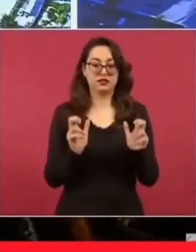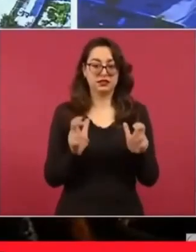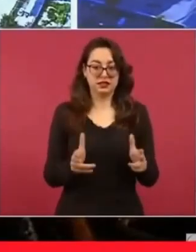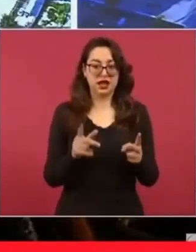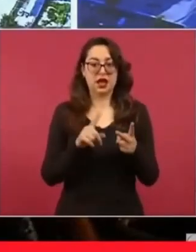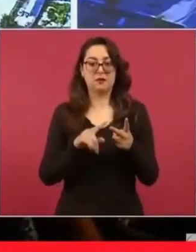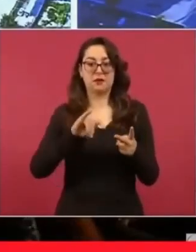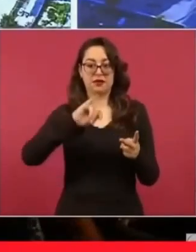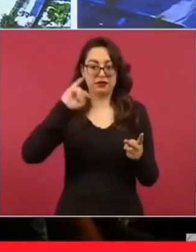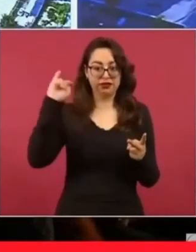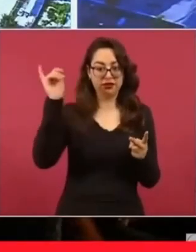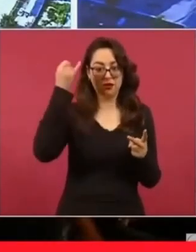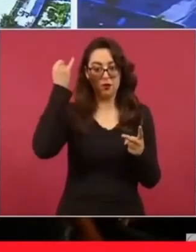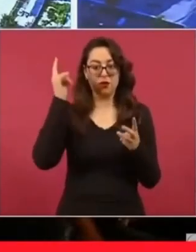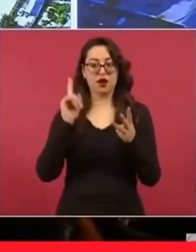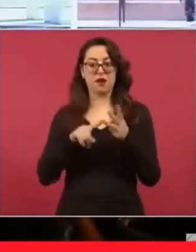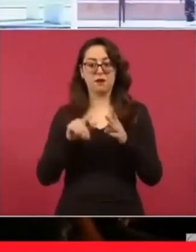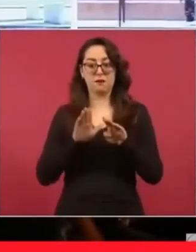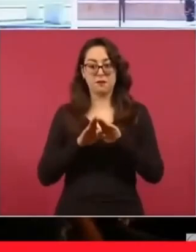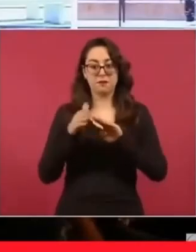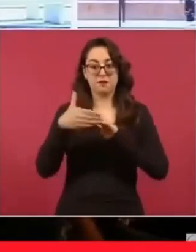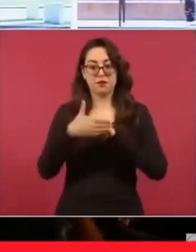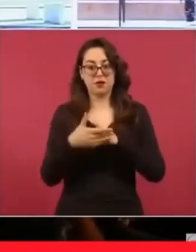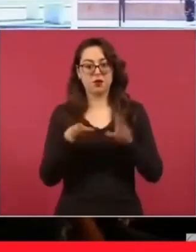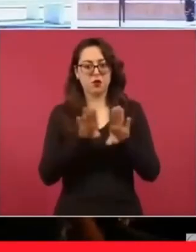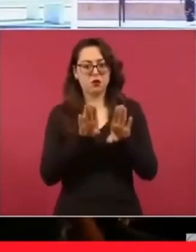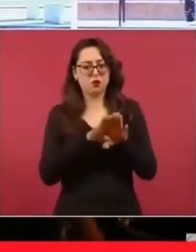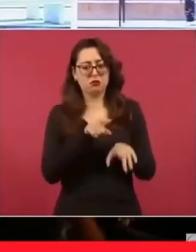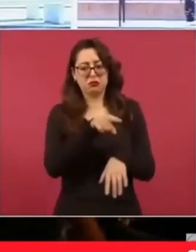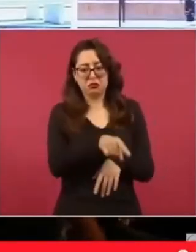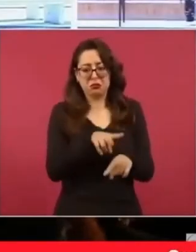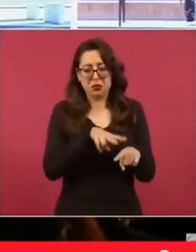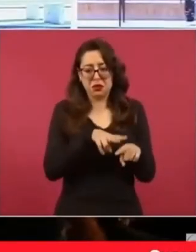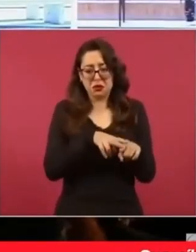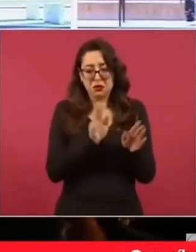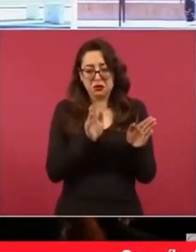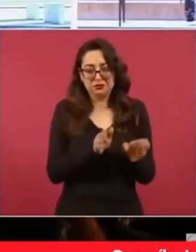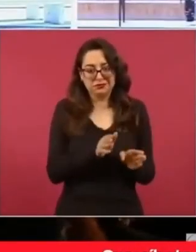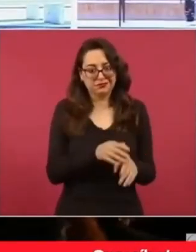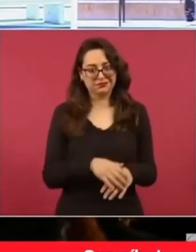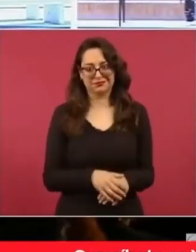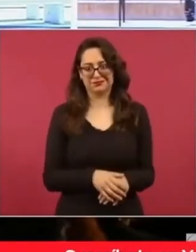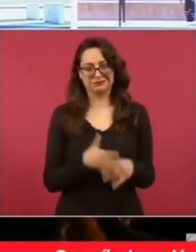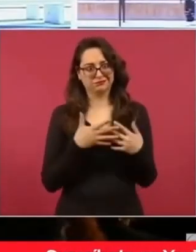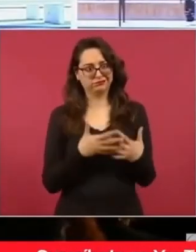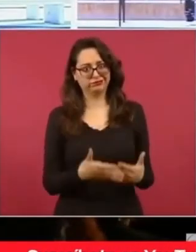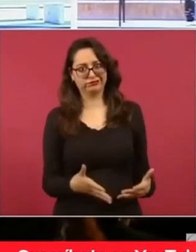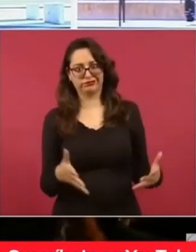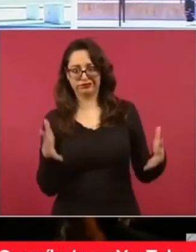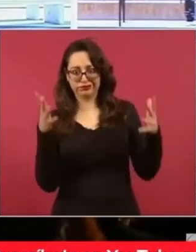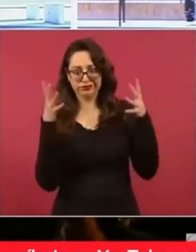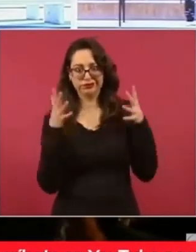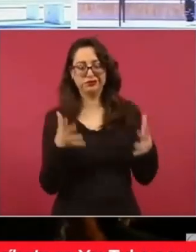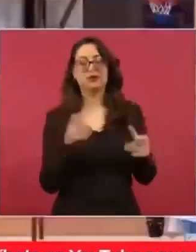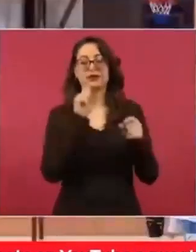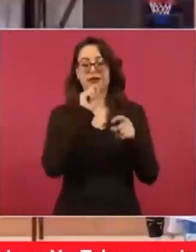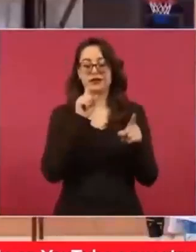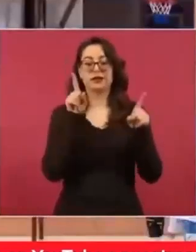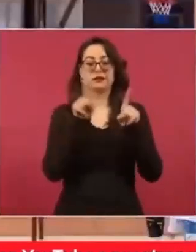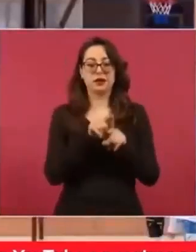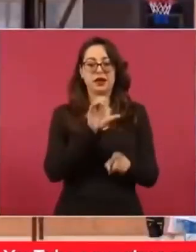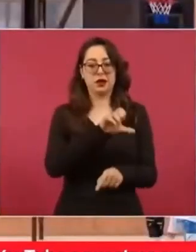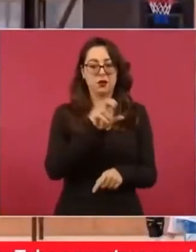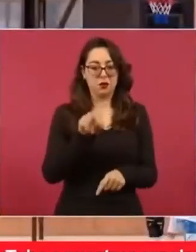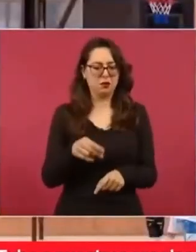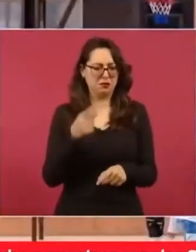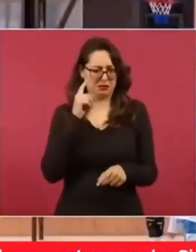Tijuana, Los Cabos, en Baja California Sur. Diseño bioclimático, como algunos ejemplos, Cancún, Quintana Roo, eso quiere decir